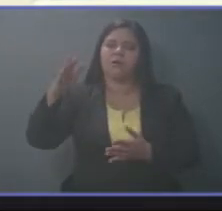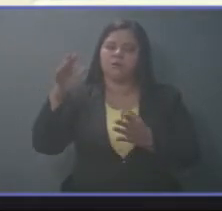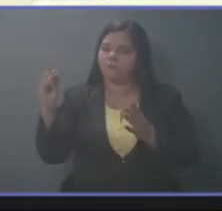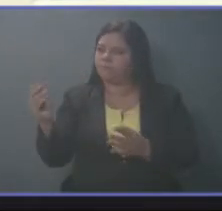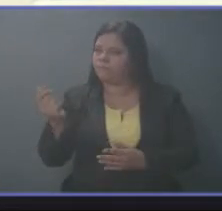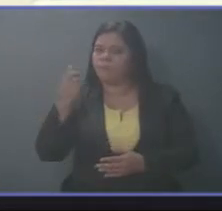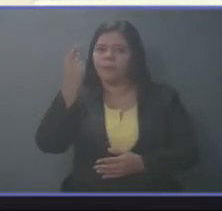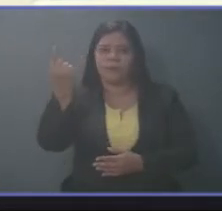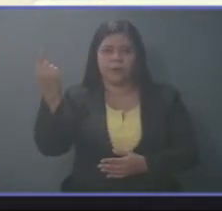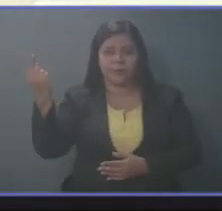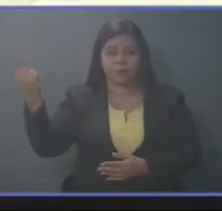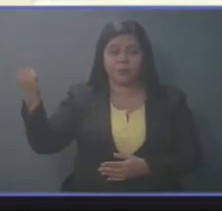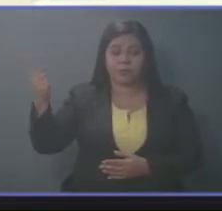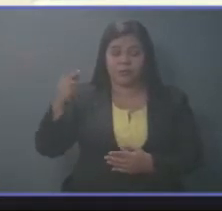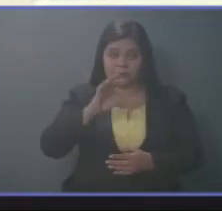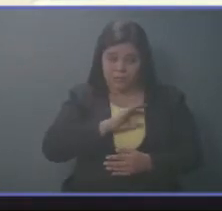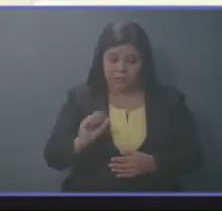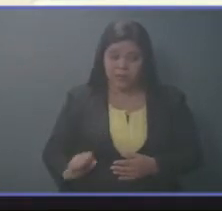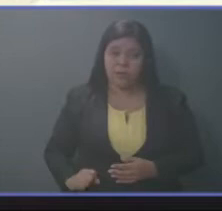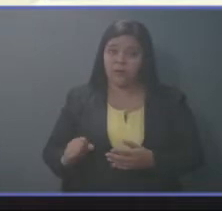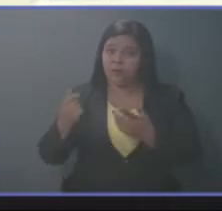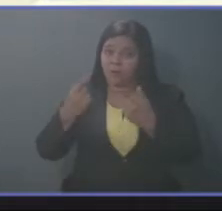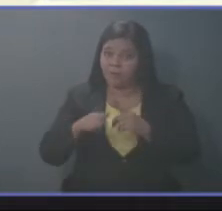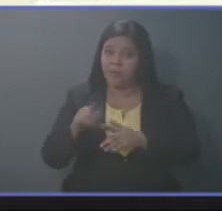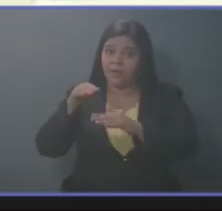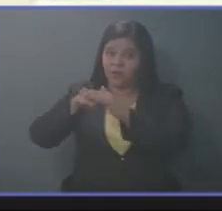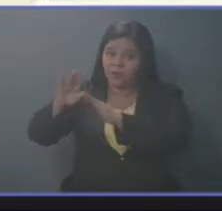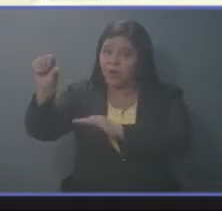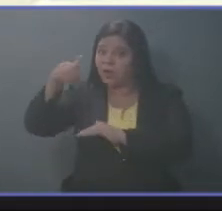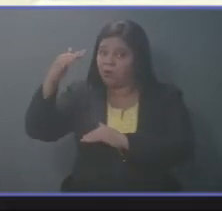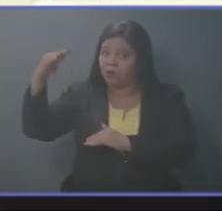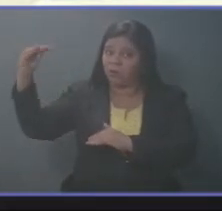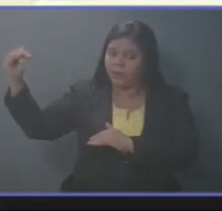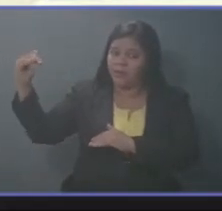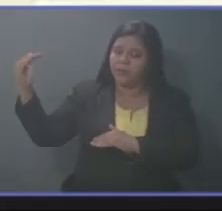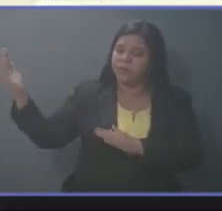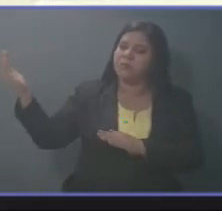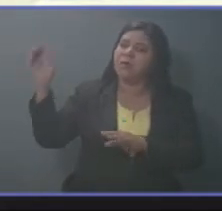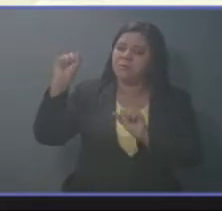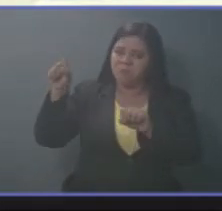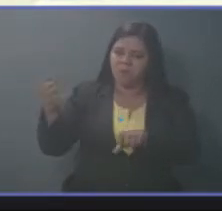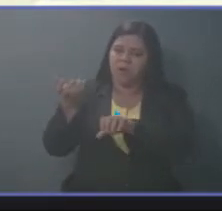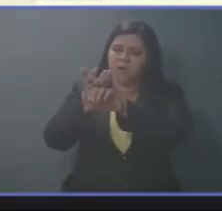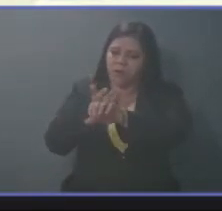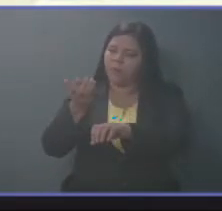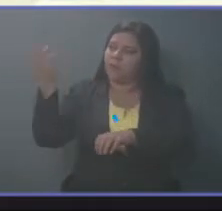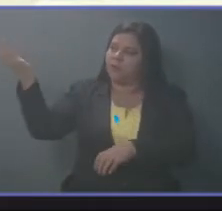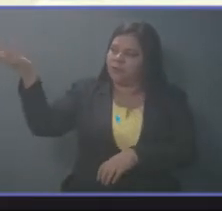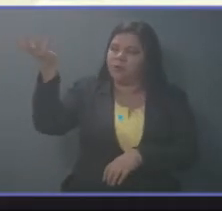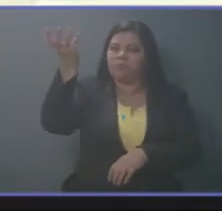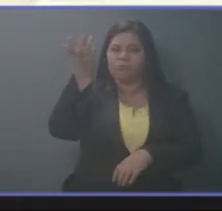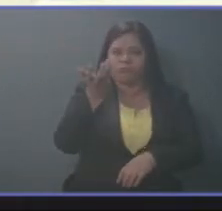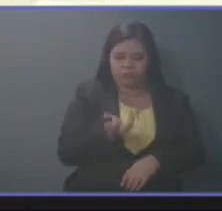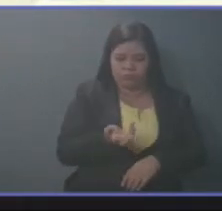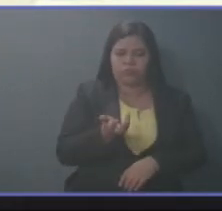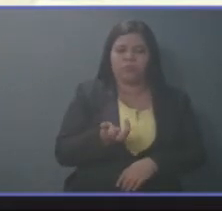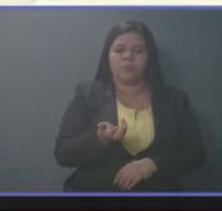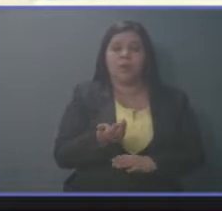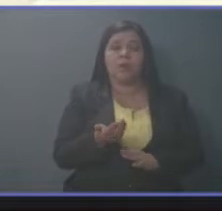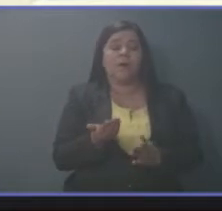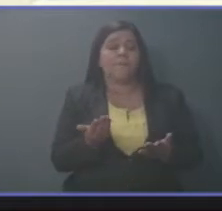retorno de las personas salvadoreñas que se encuentren fuera del mismo a causa por el